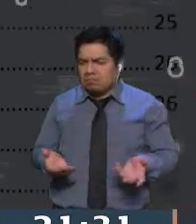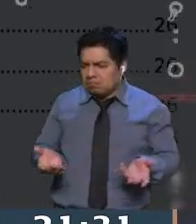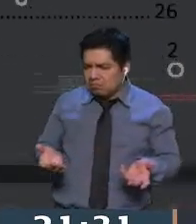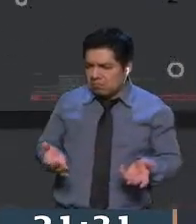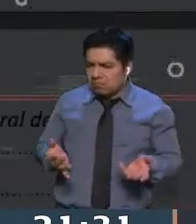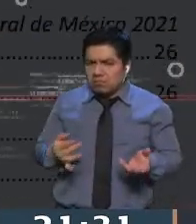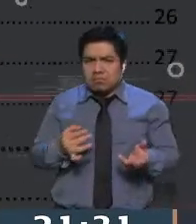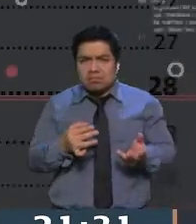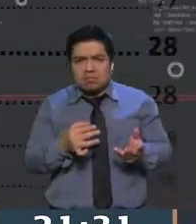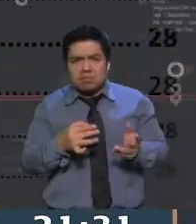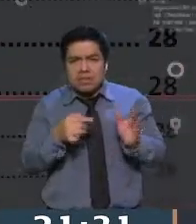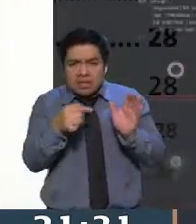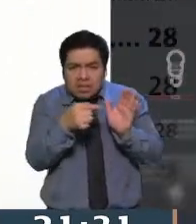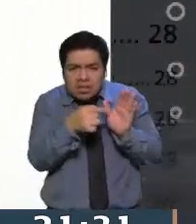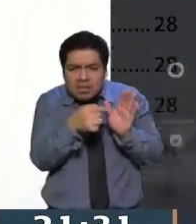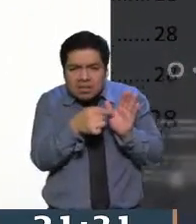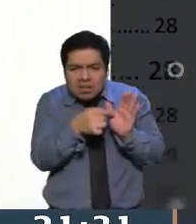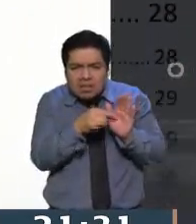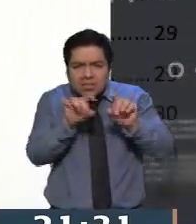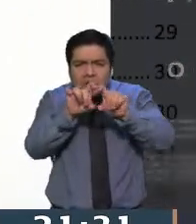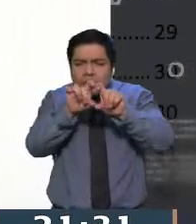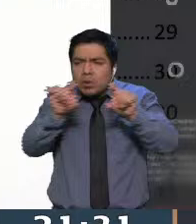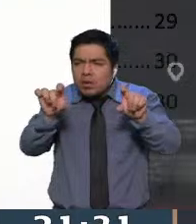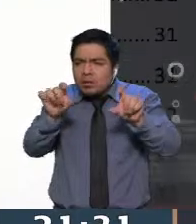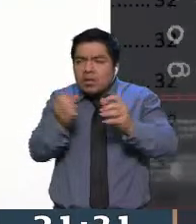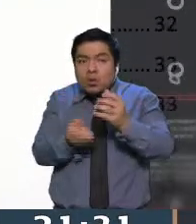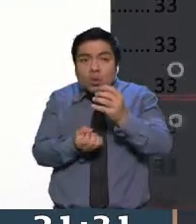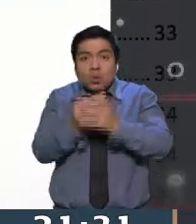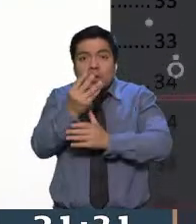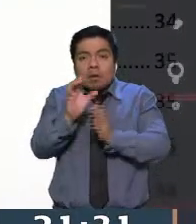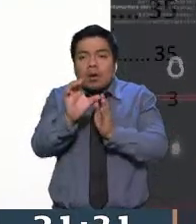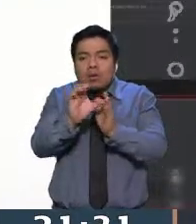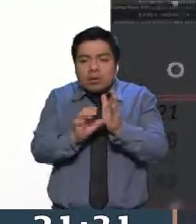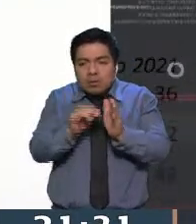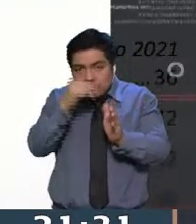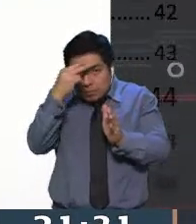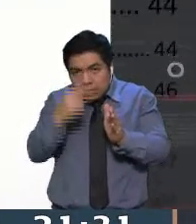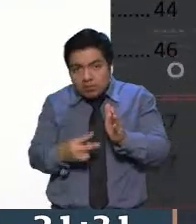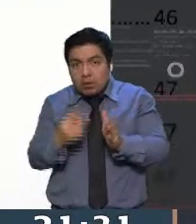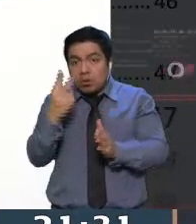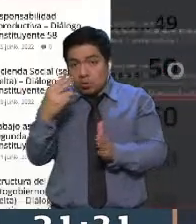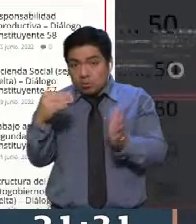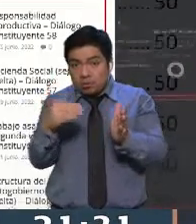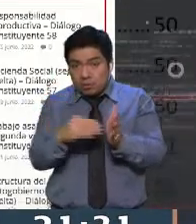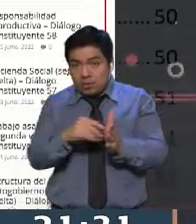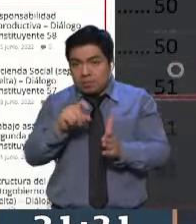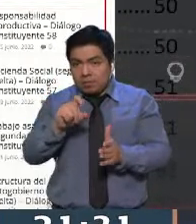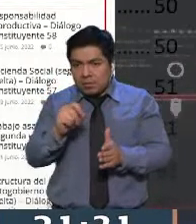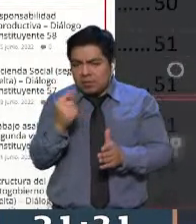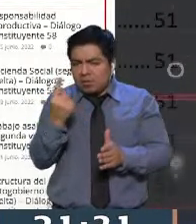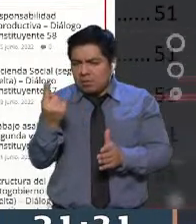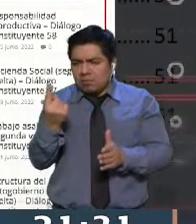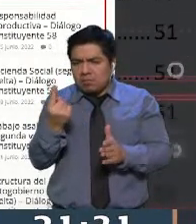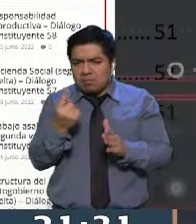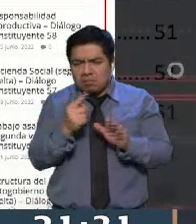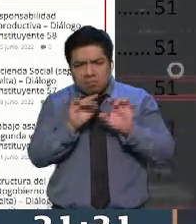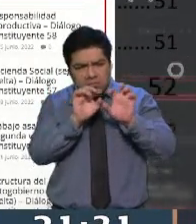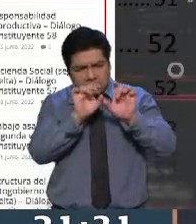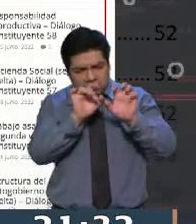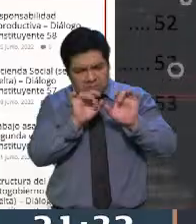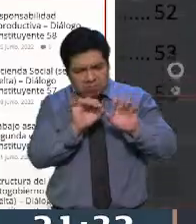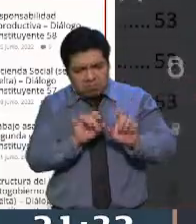el documento al que se refieren se titula Nueva Constitución Mexicana 2021 y su redacción no